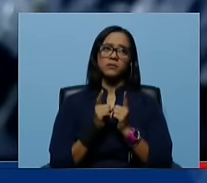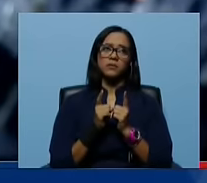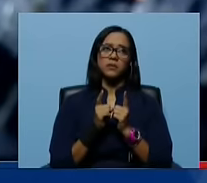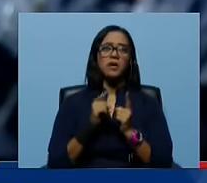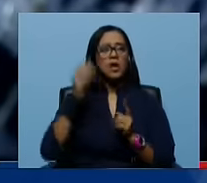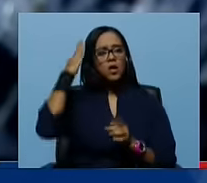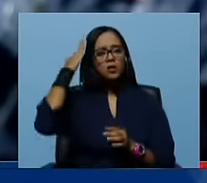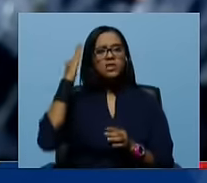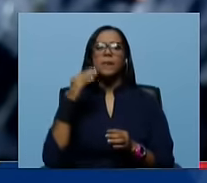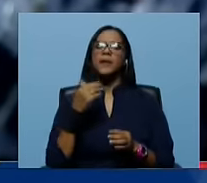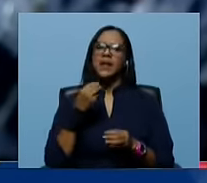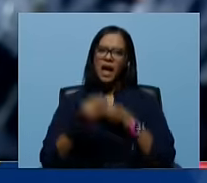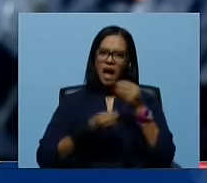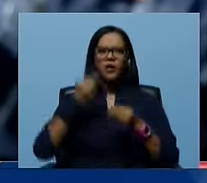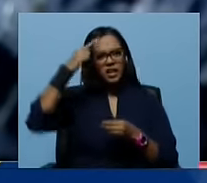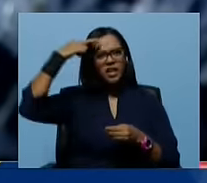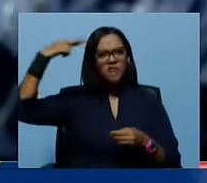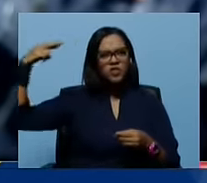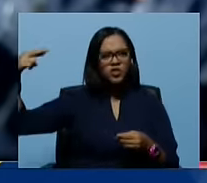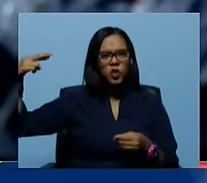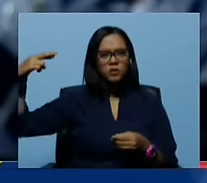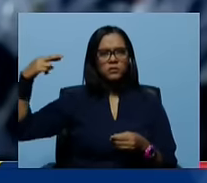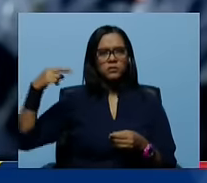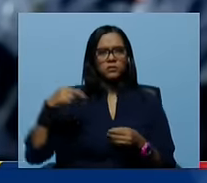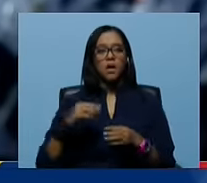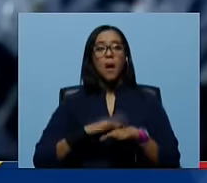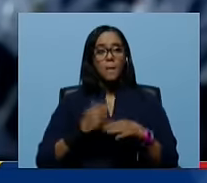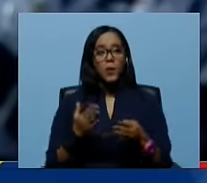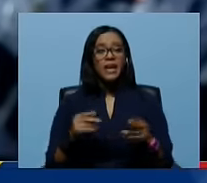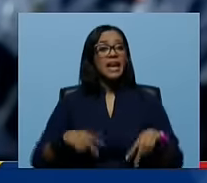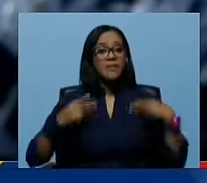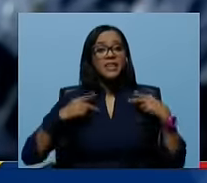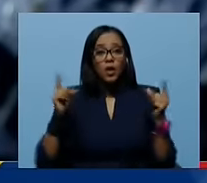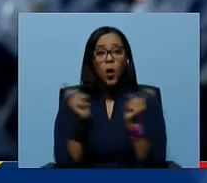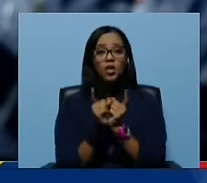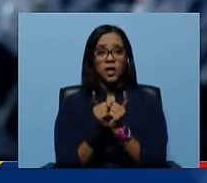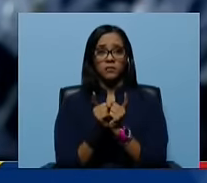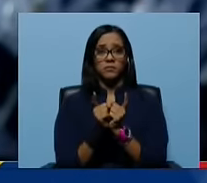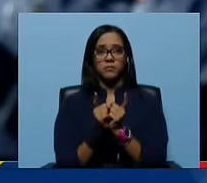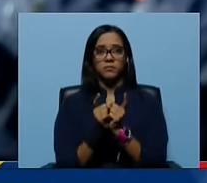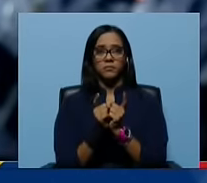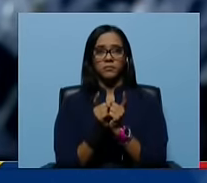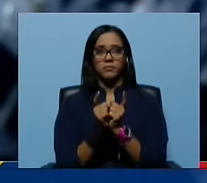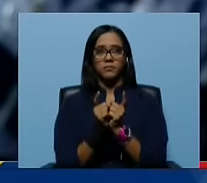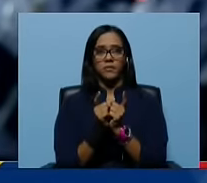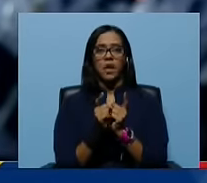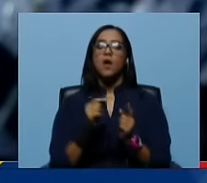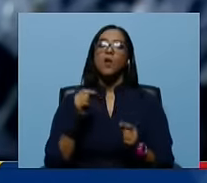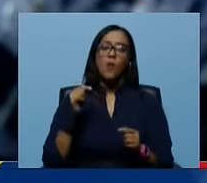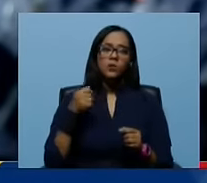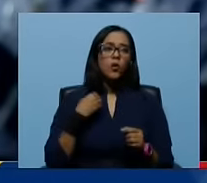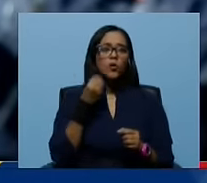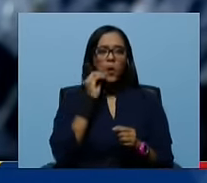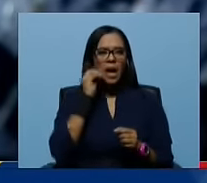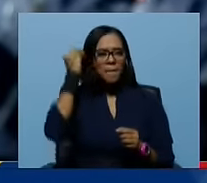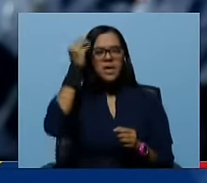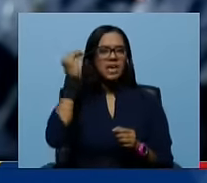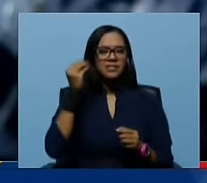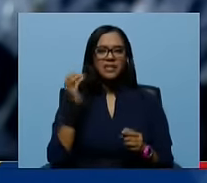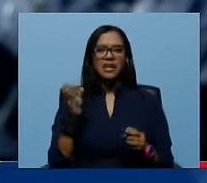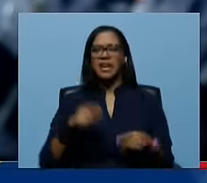Yo siempre hago esta reflexión, porque la vida es corta. Cuando uno es más joven, uno cree que la